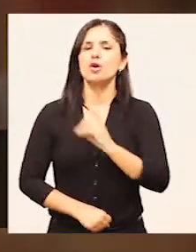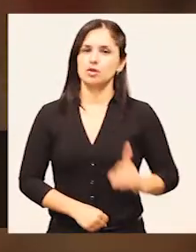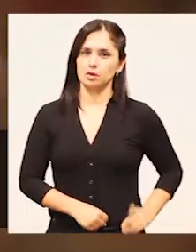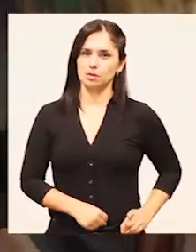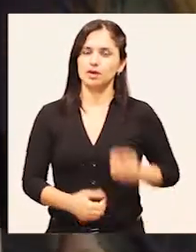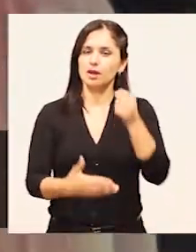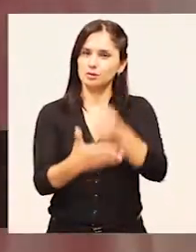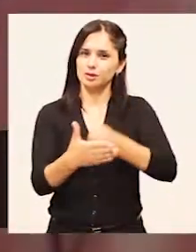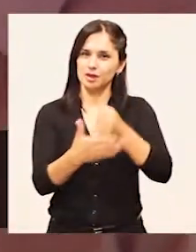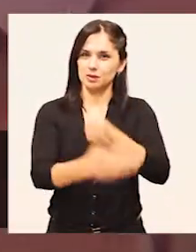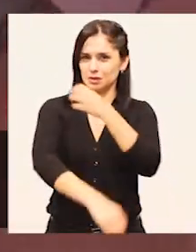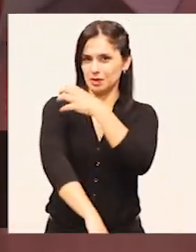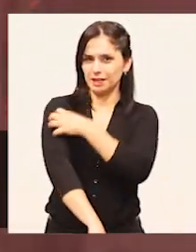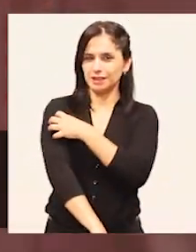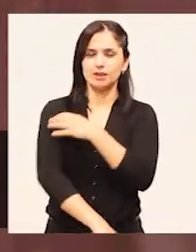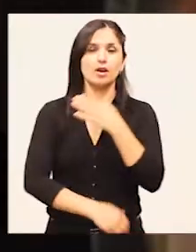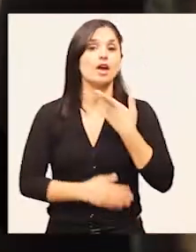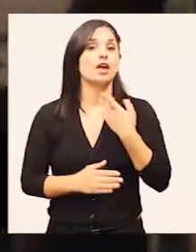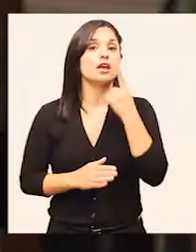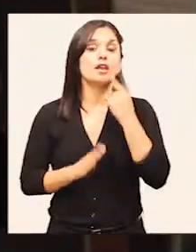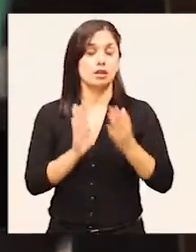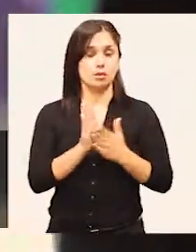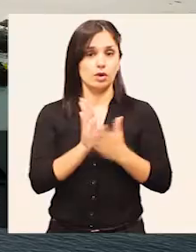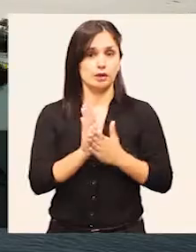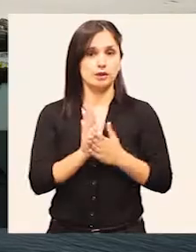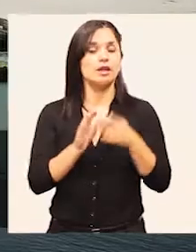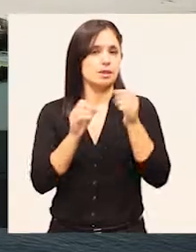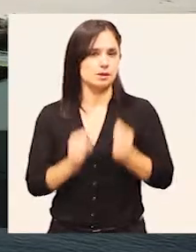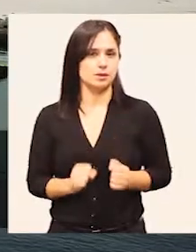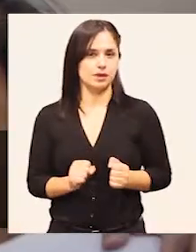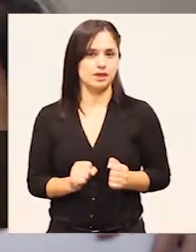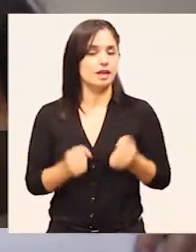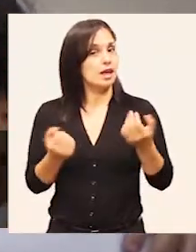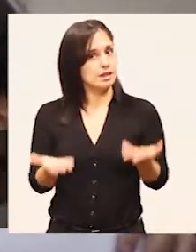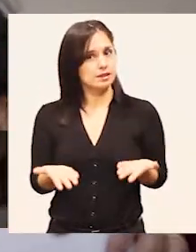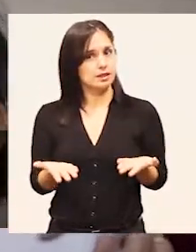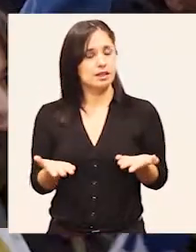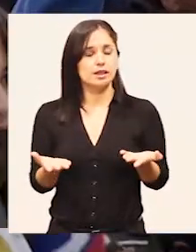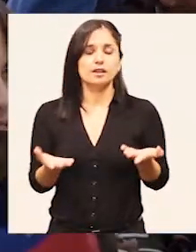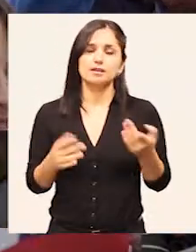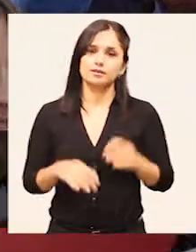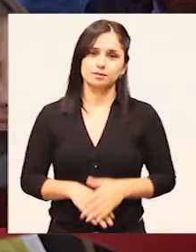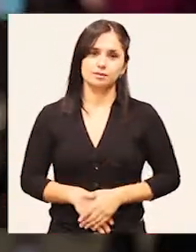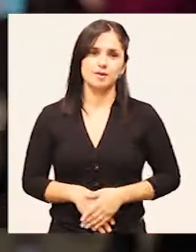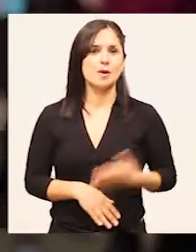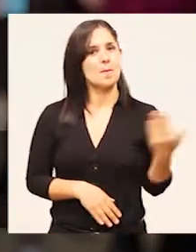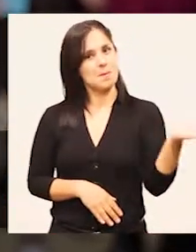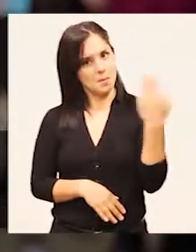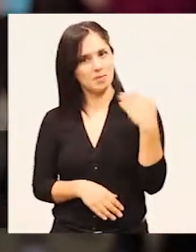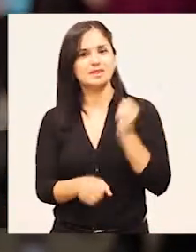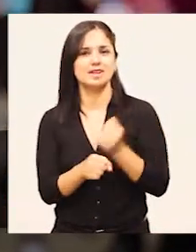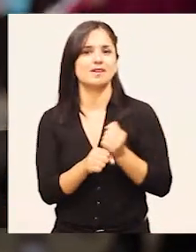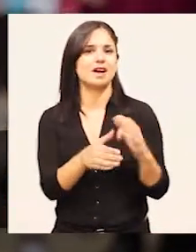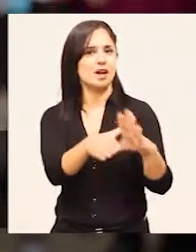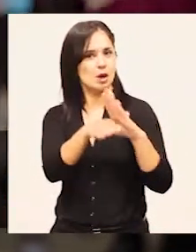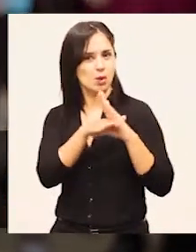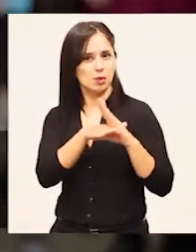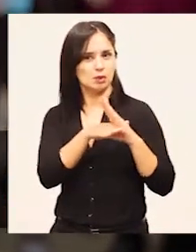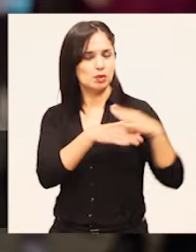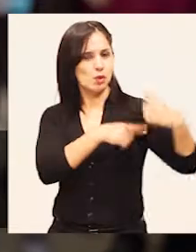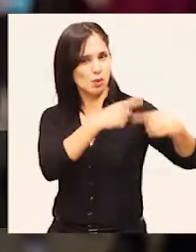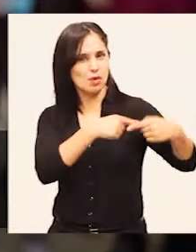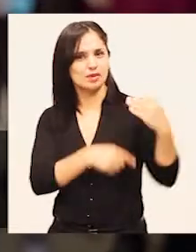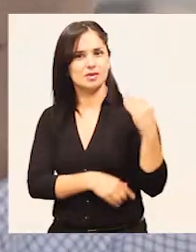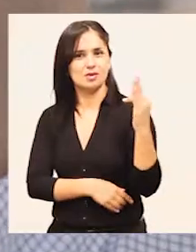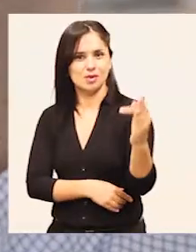diputado que luche por nuestra región, que demuestre con hechos de que sí se puede. Así que solamente vamos a trabajar juntos durante